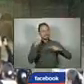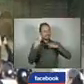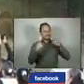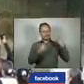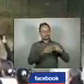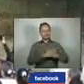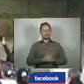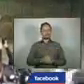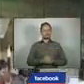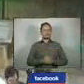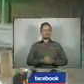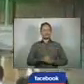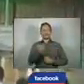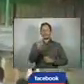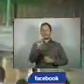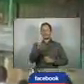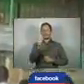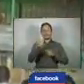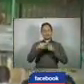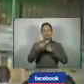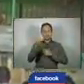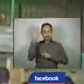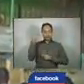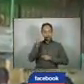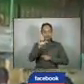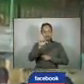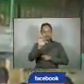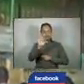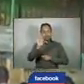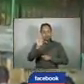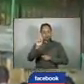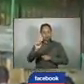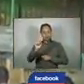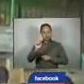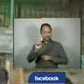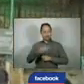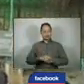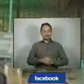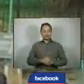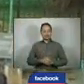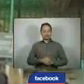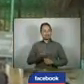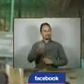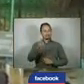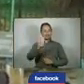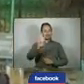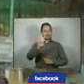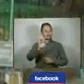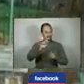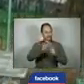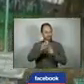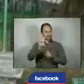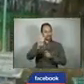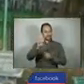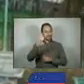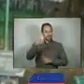El 10 de diciembre de 1981, exactamente, hace 40 años,